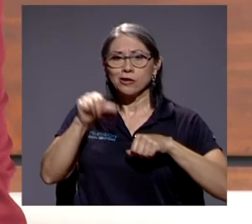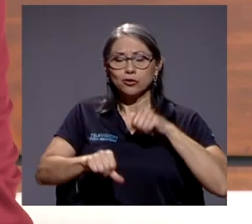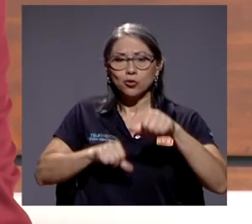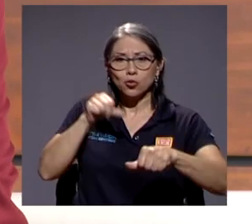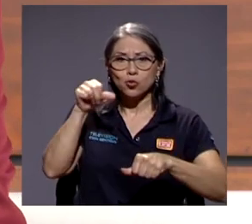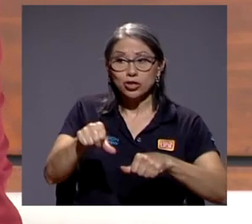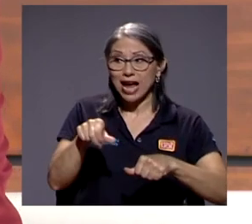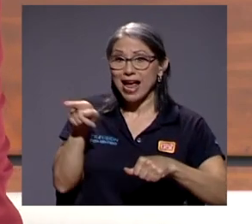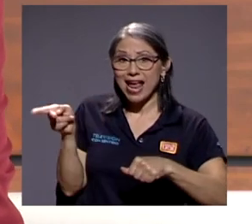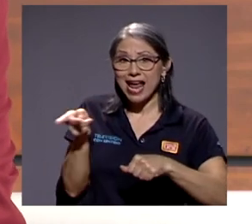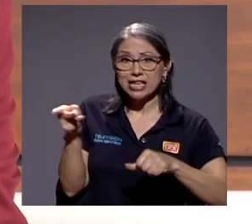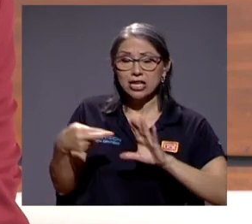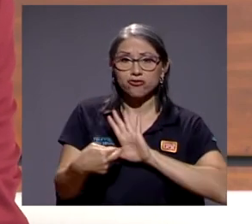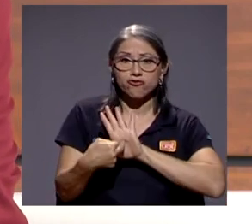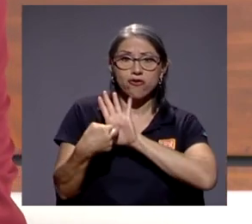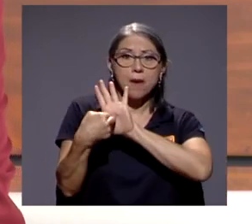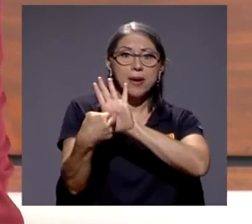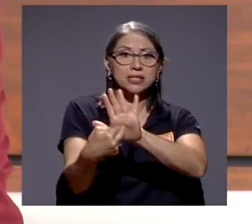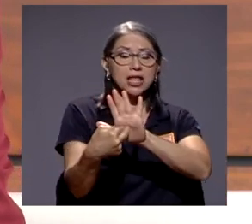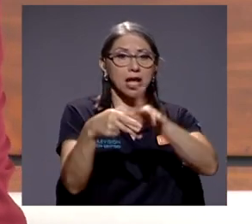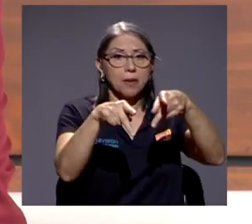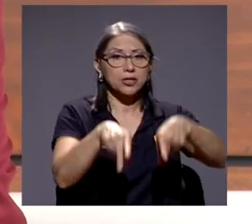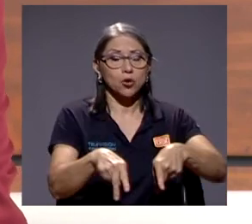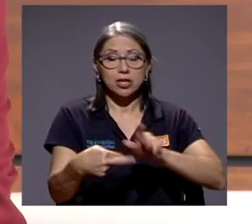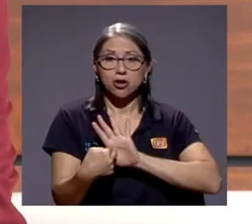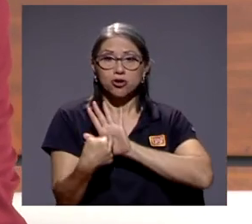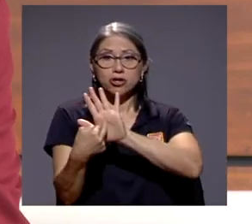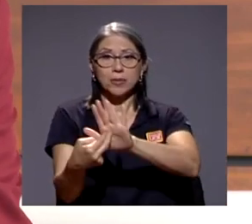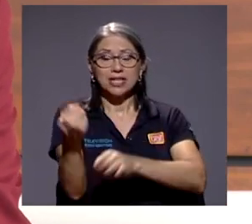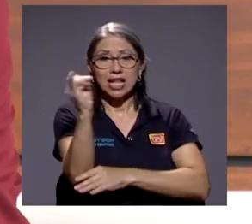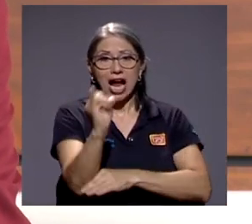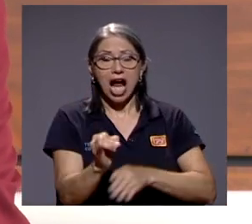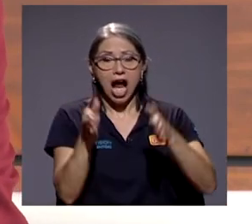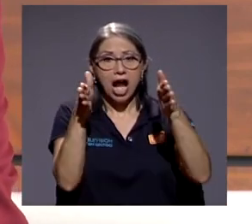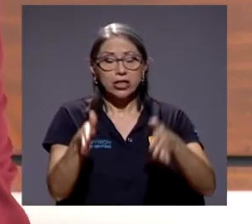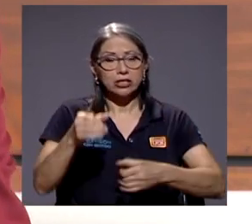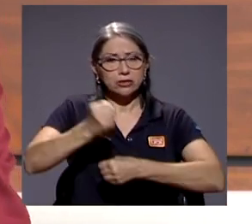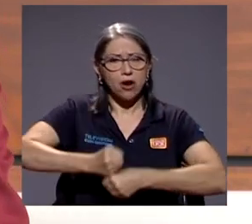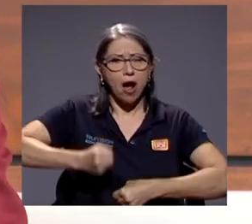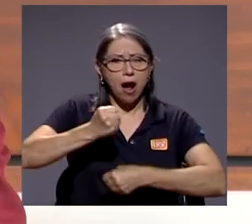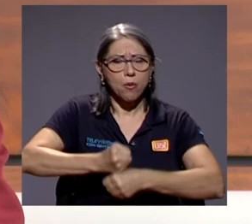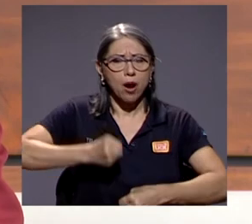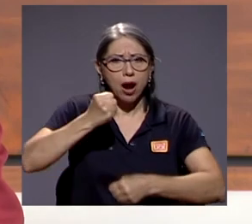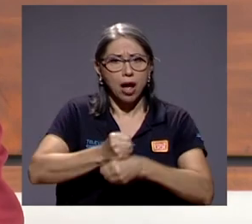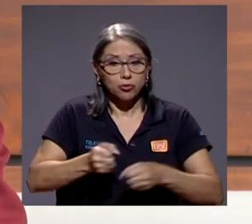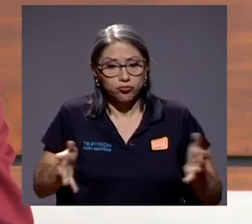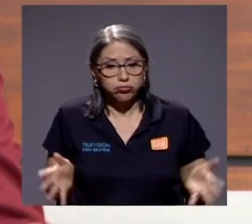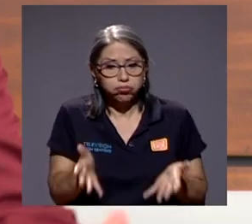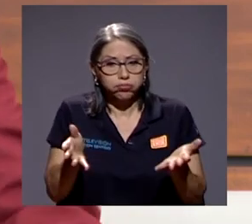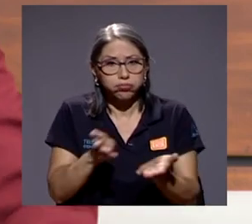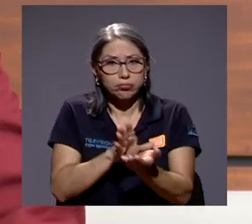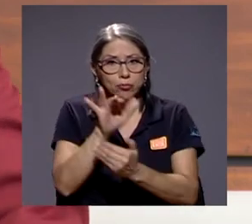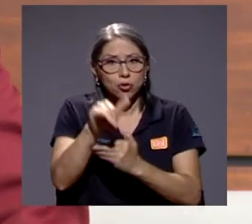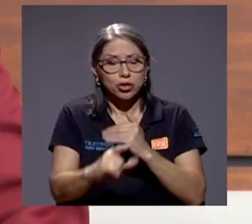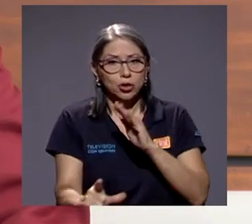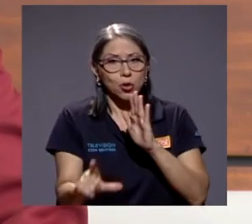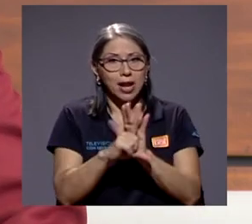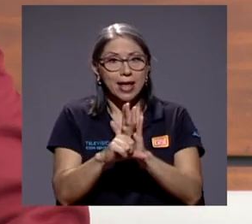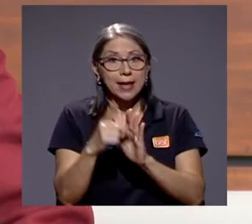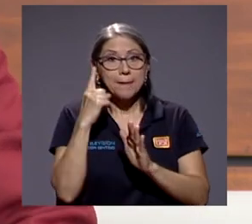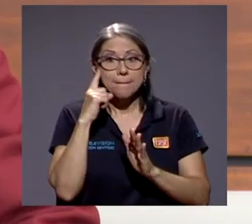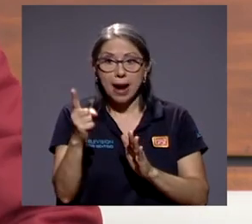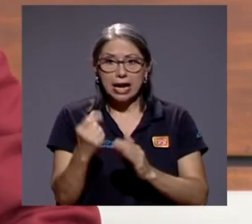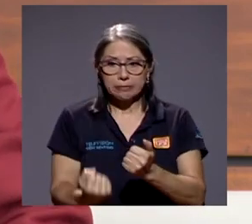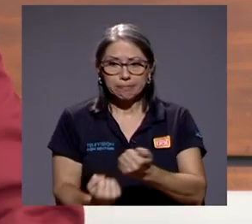amplio grupo de personas y de artistas que están trabajando para impulsar un proyecto de ley que saque a flote este